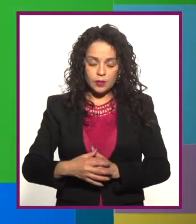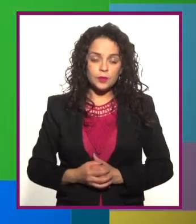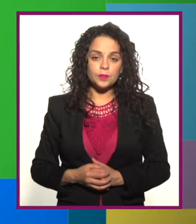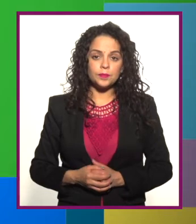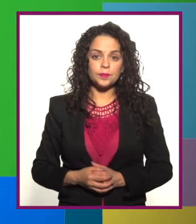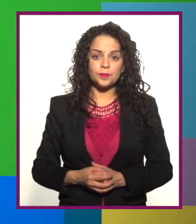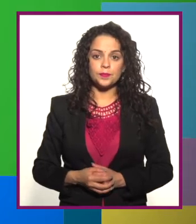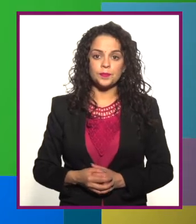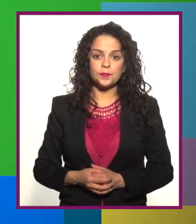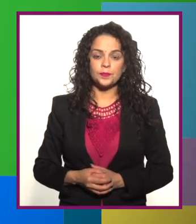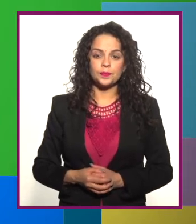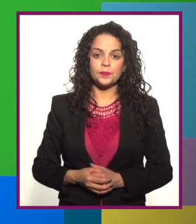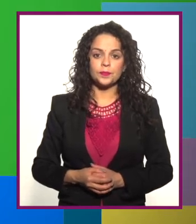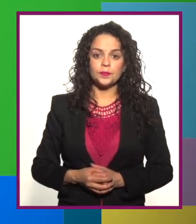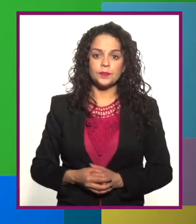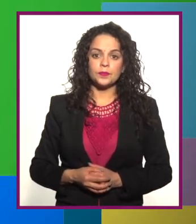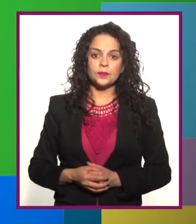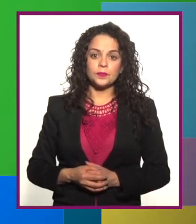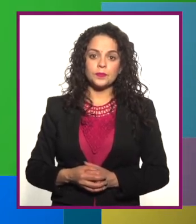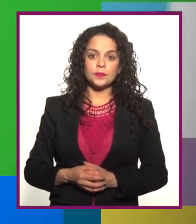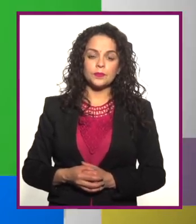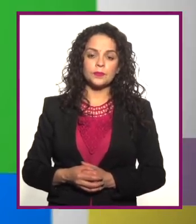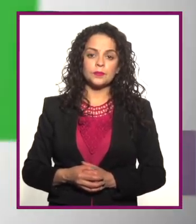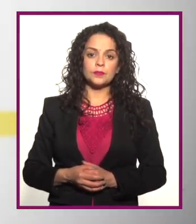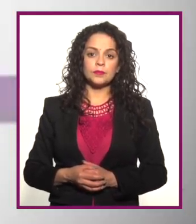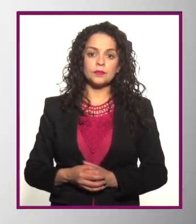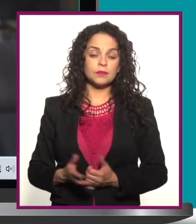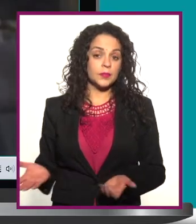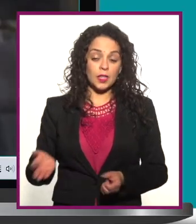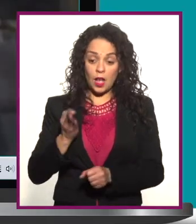tan importante la diversidad lingüística que hay en México?